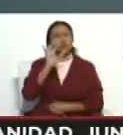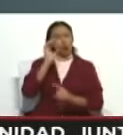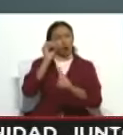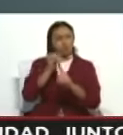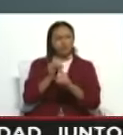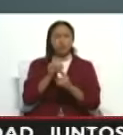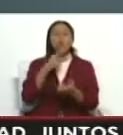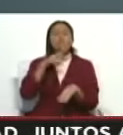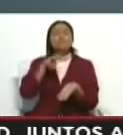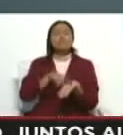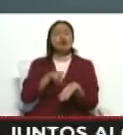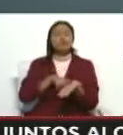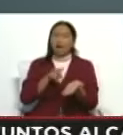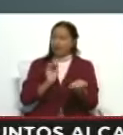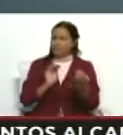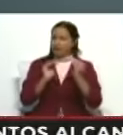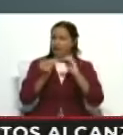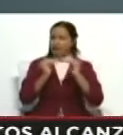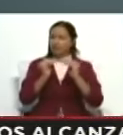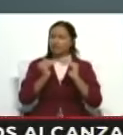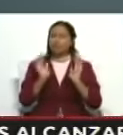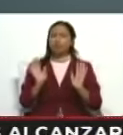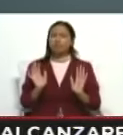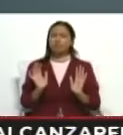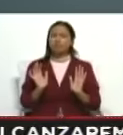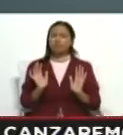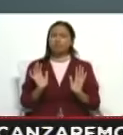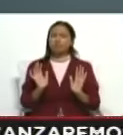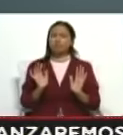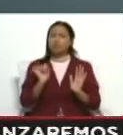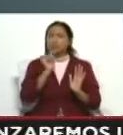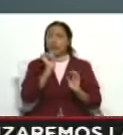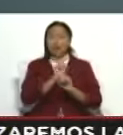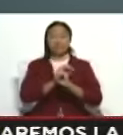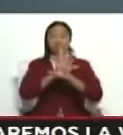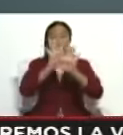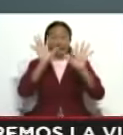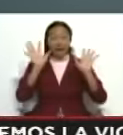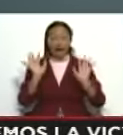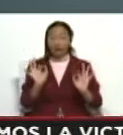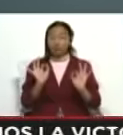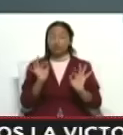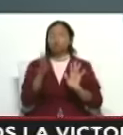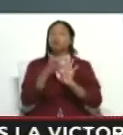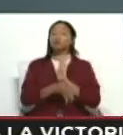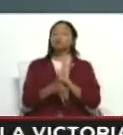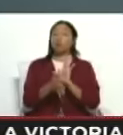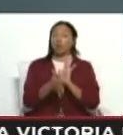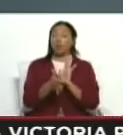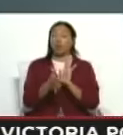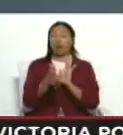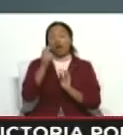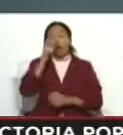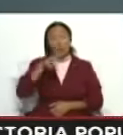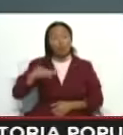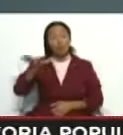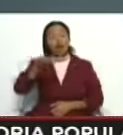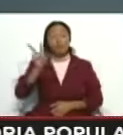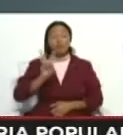e imparcial. Si alguien hoy está claro de los llamados fake news, de los potes de humo, etcétera, es el pueblo de